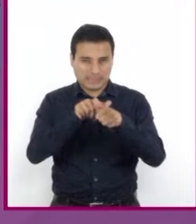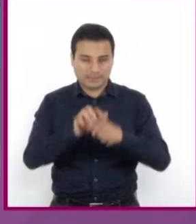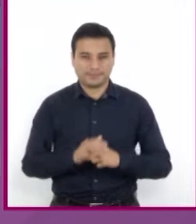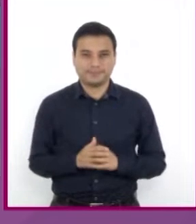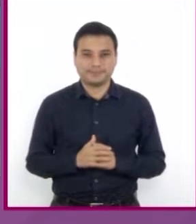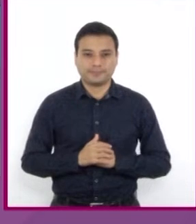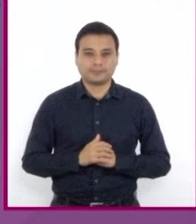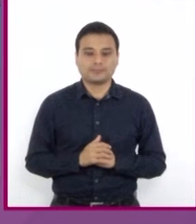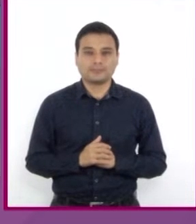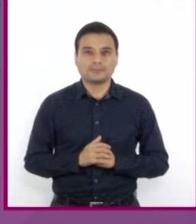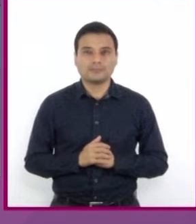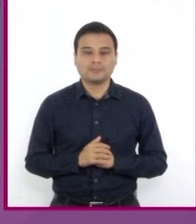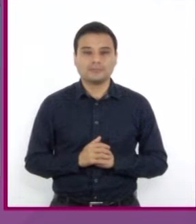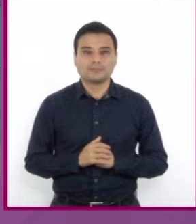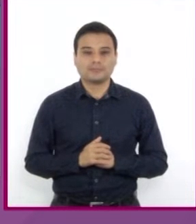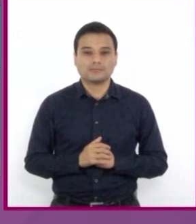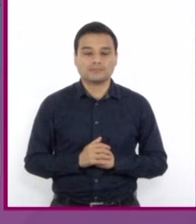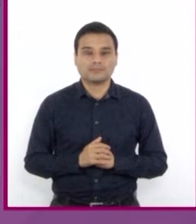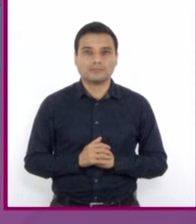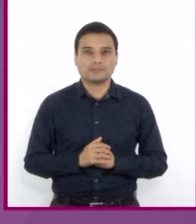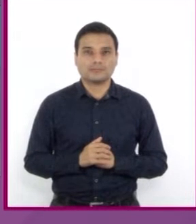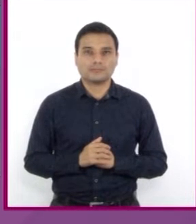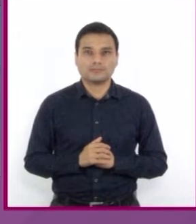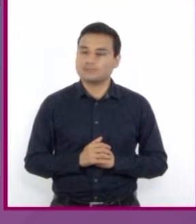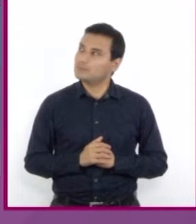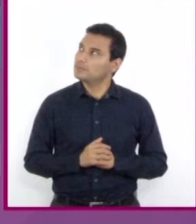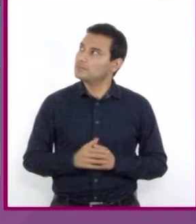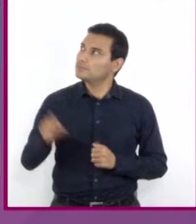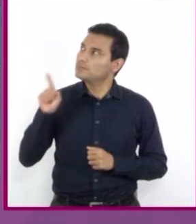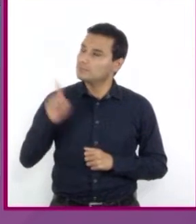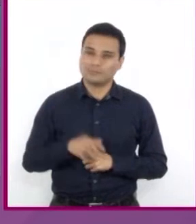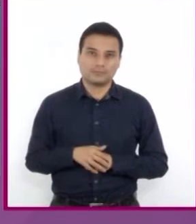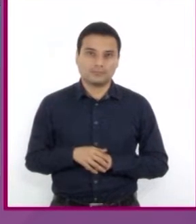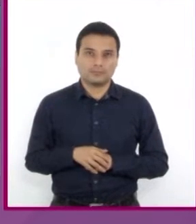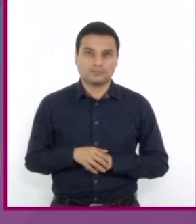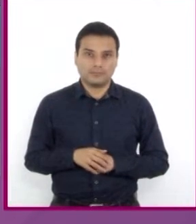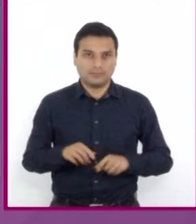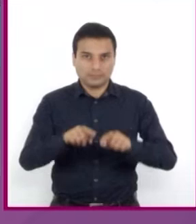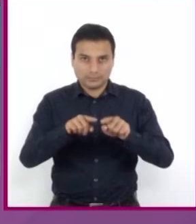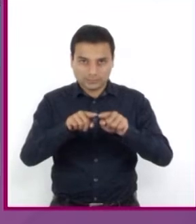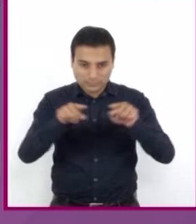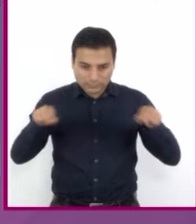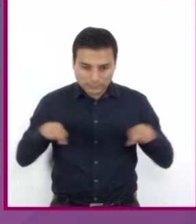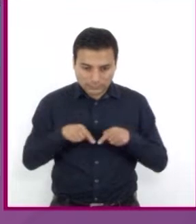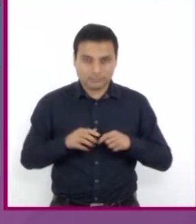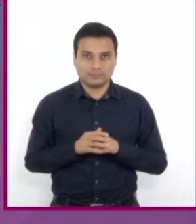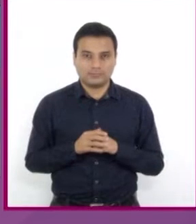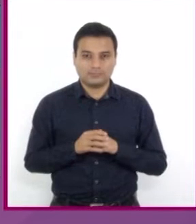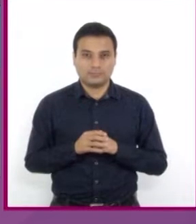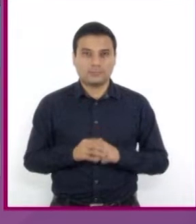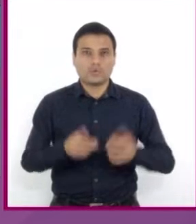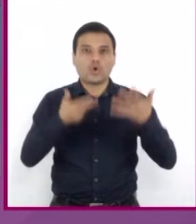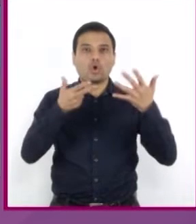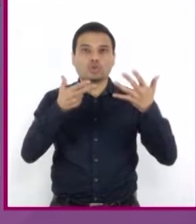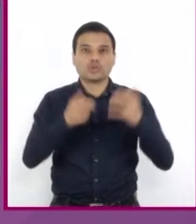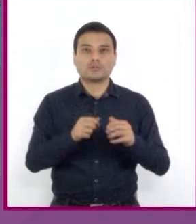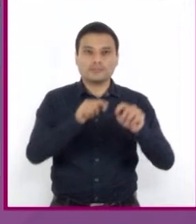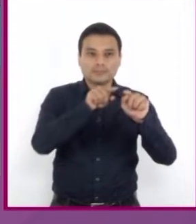análisis. ¿Cuántas losetas tiene en total el estanque que tiene 8 losetas por